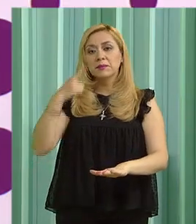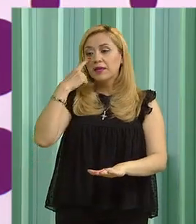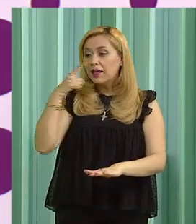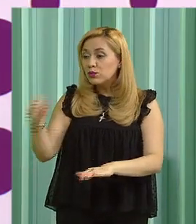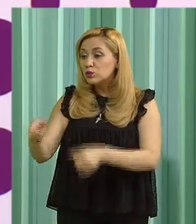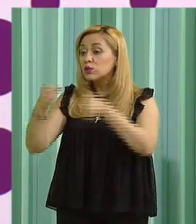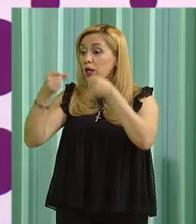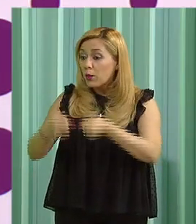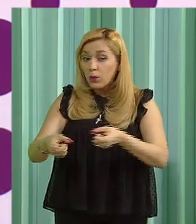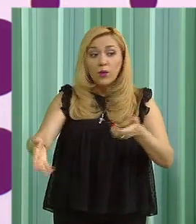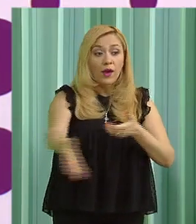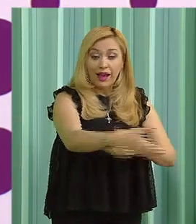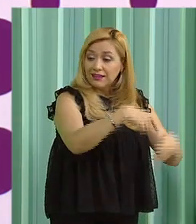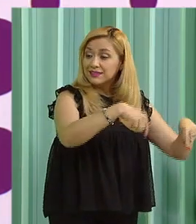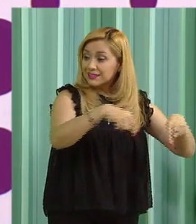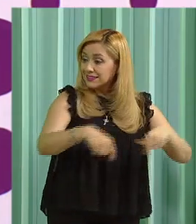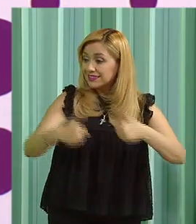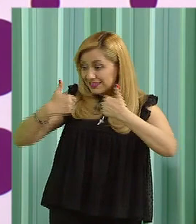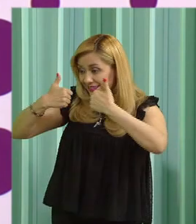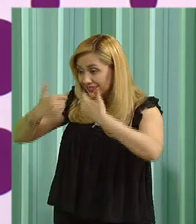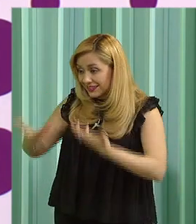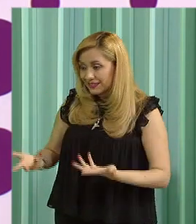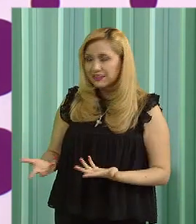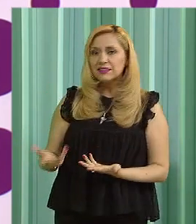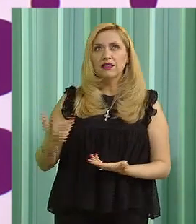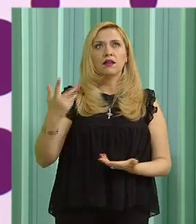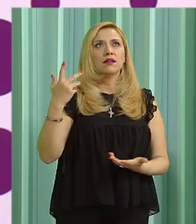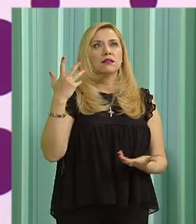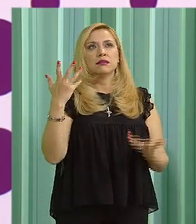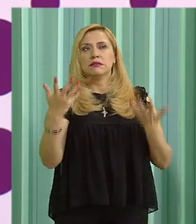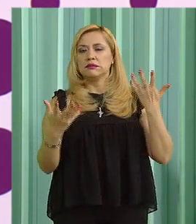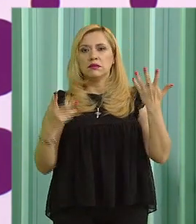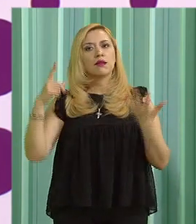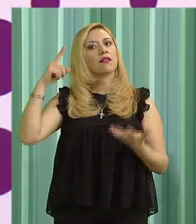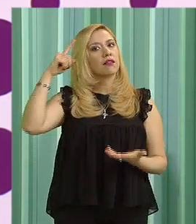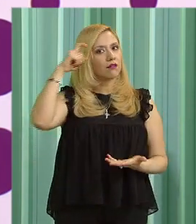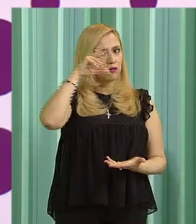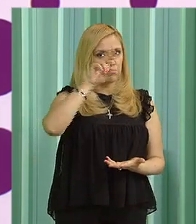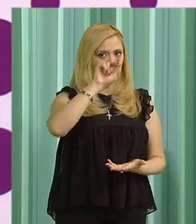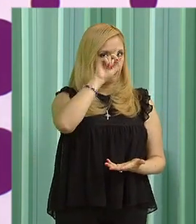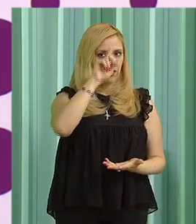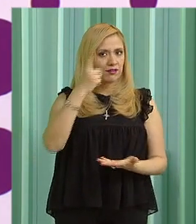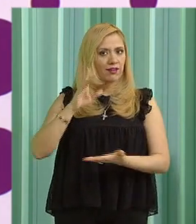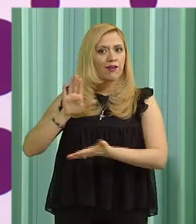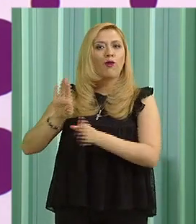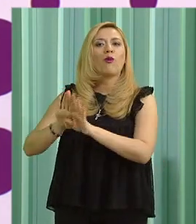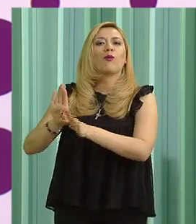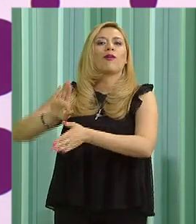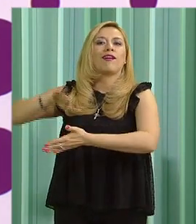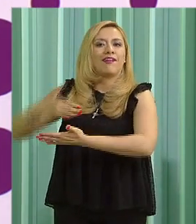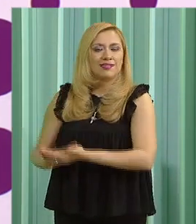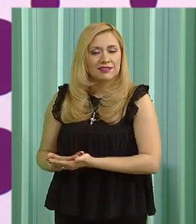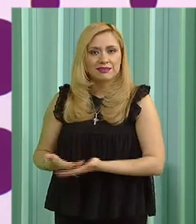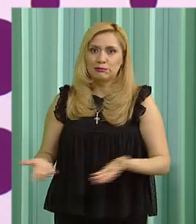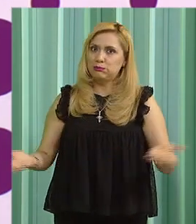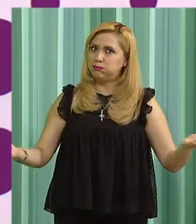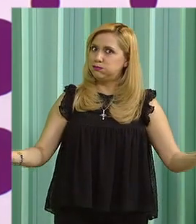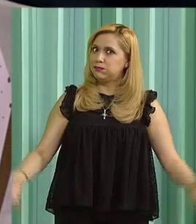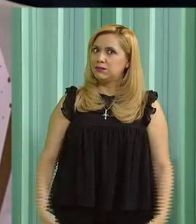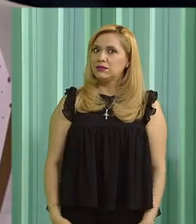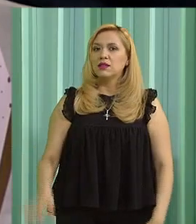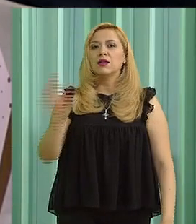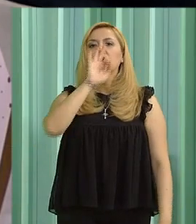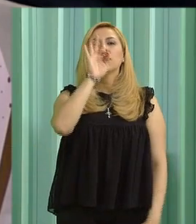encuentran seguros, que es algo sumamente difícil, ¿no? Sí, Todo lo que han mencionado es precisamente cómo, si a